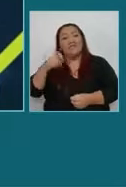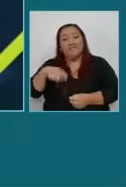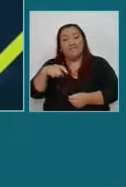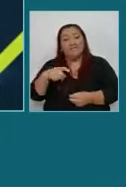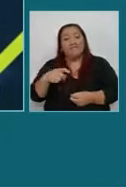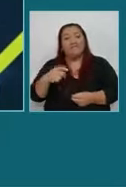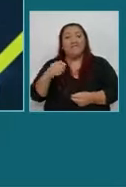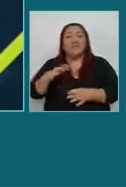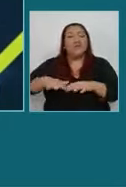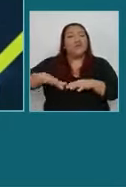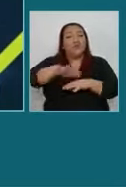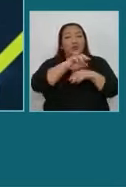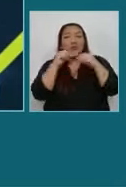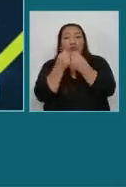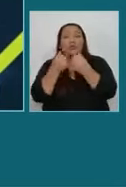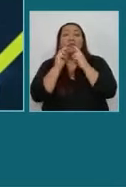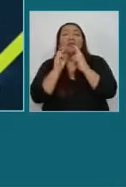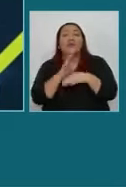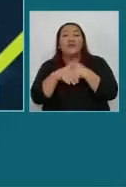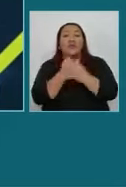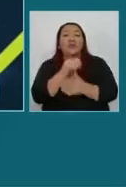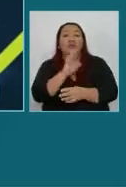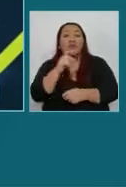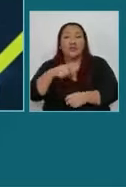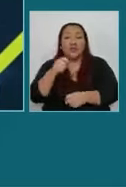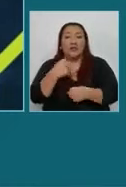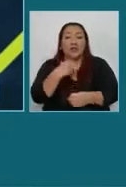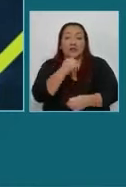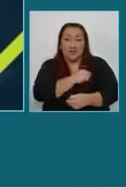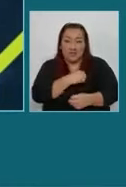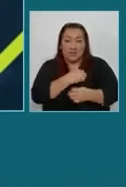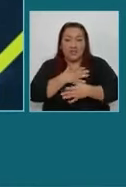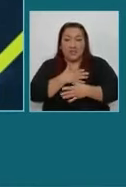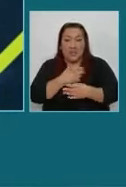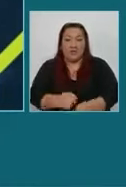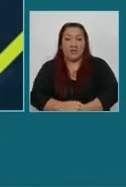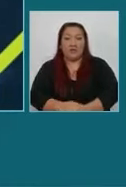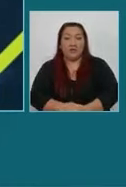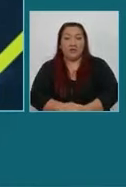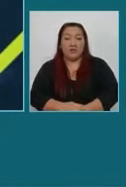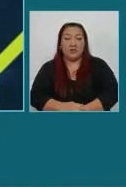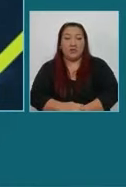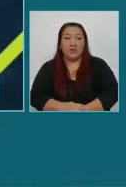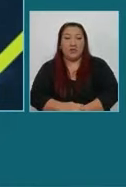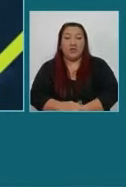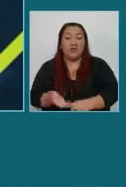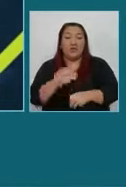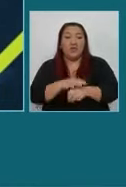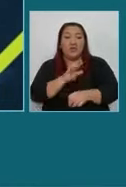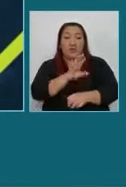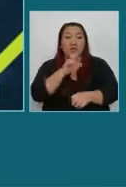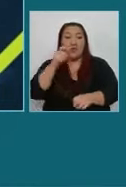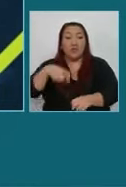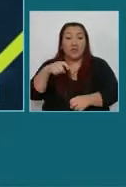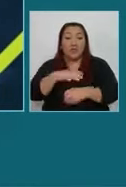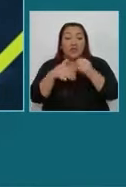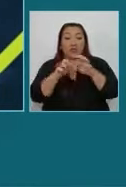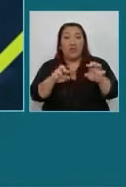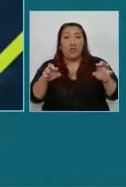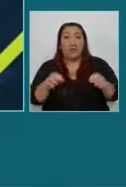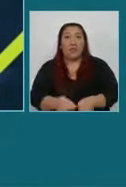sectorial. Nosotros respondemos a las necesidades estratégicas que tiene el Ministerio de Salud en cuanto a las necesidades con la